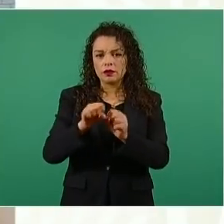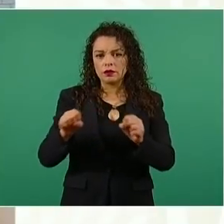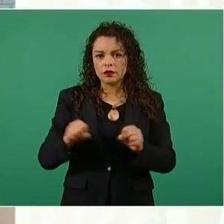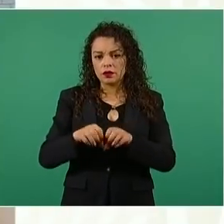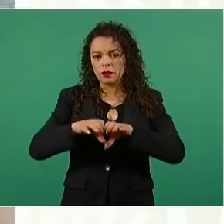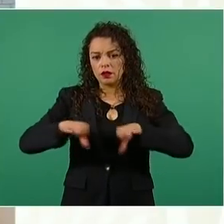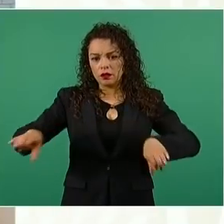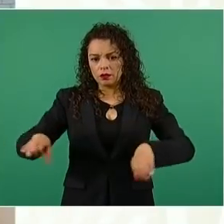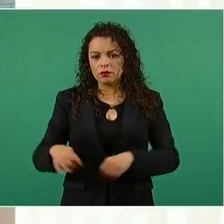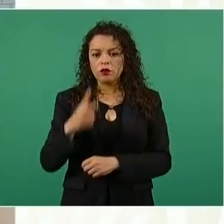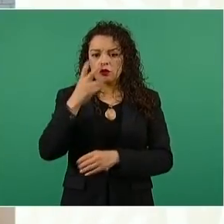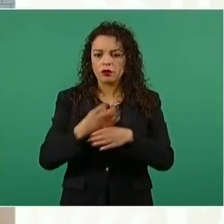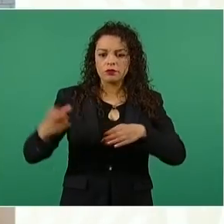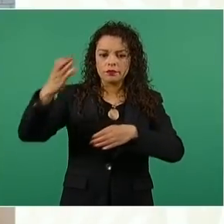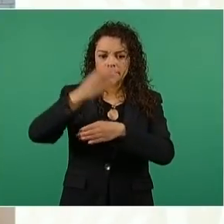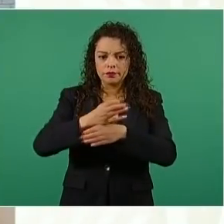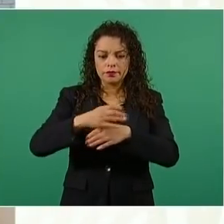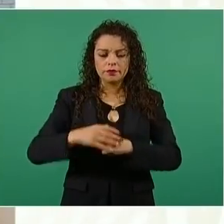terraza, superficie